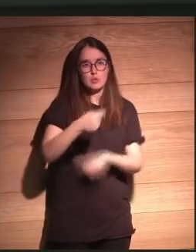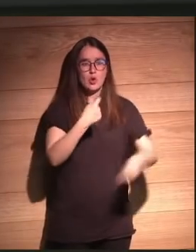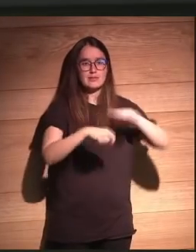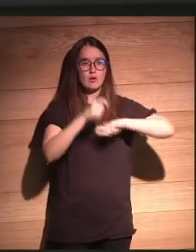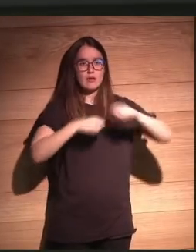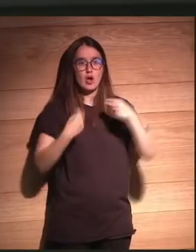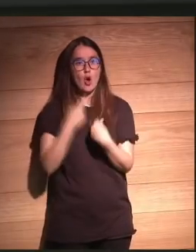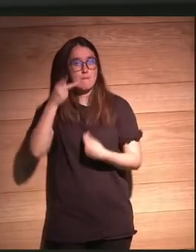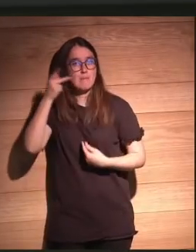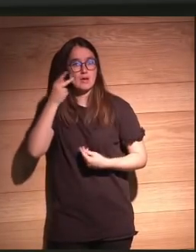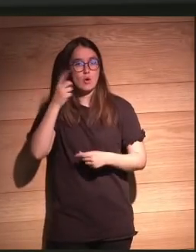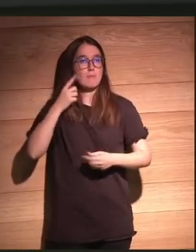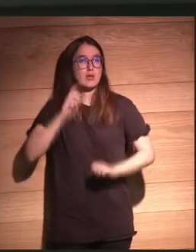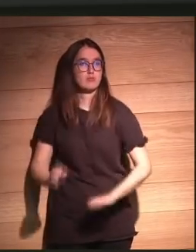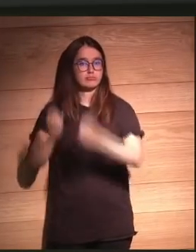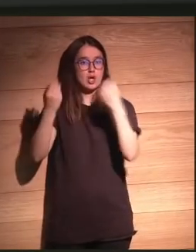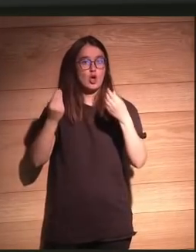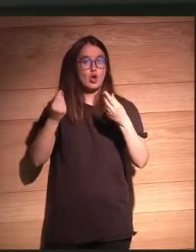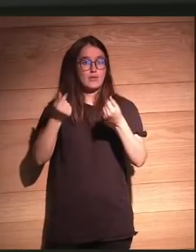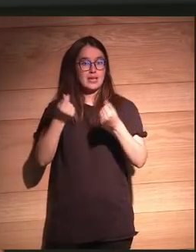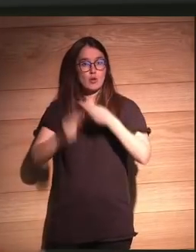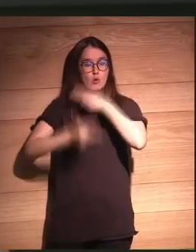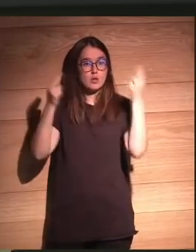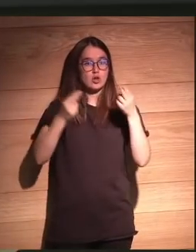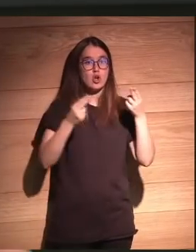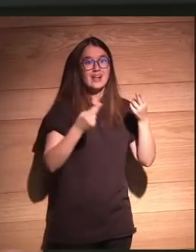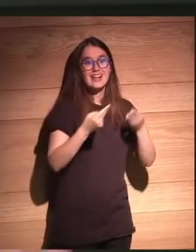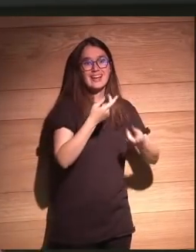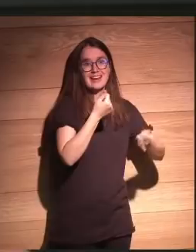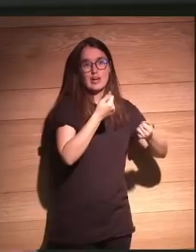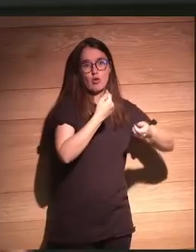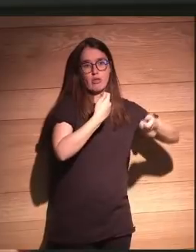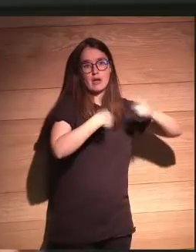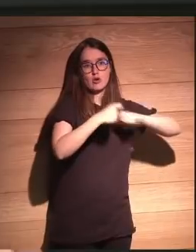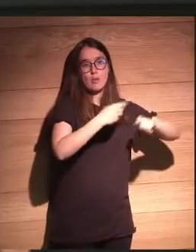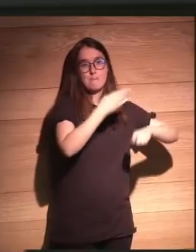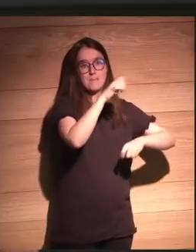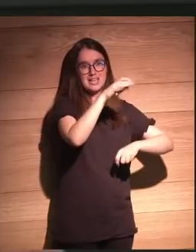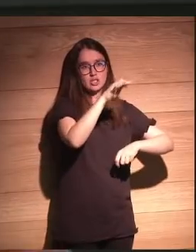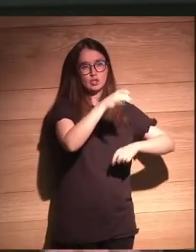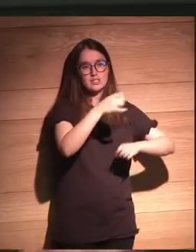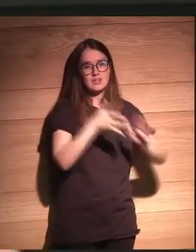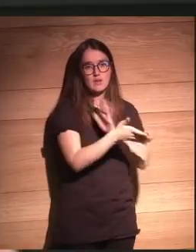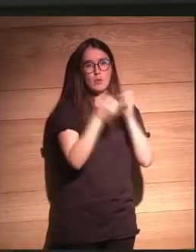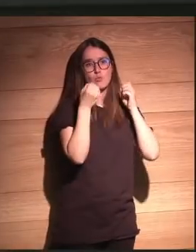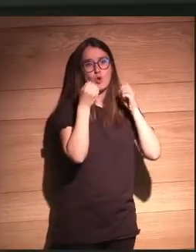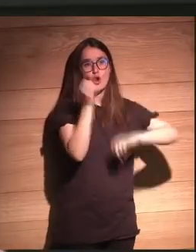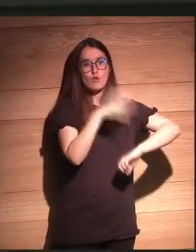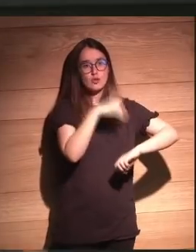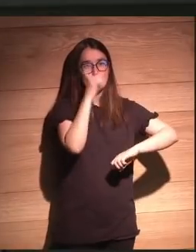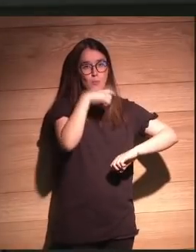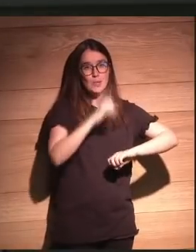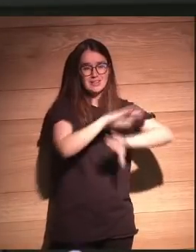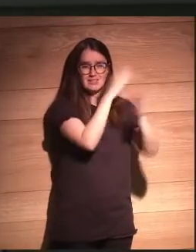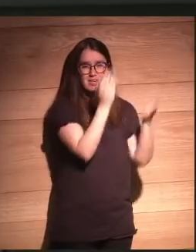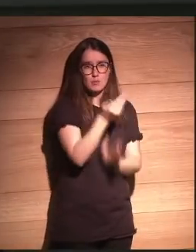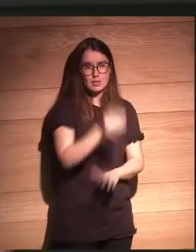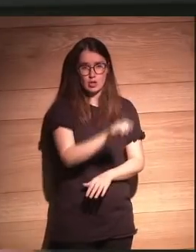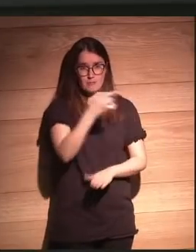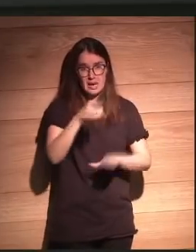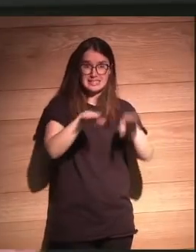con Bankia, un banco rescatado con fondos públicos, que negociar con Blackstone, que es uno de los fondos buitres internacionales más importantes